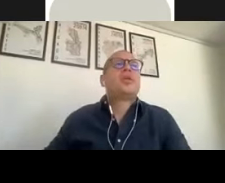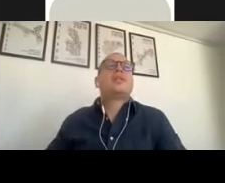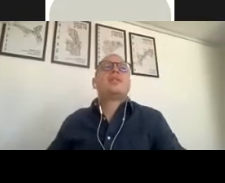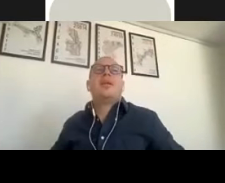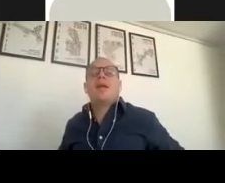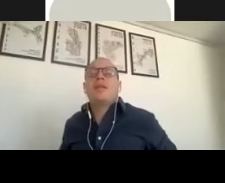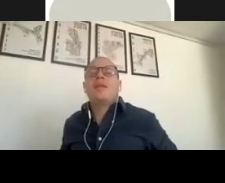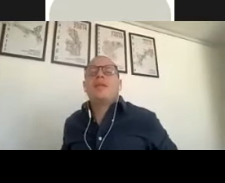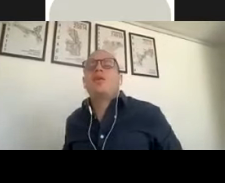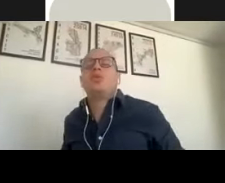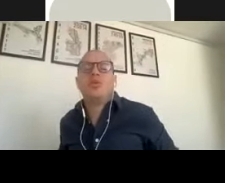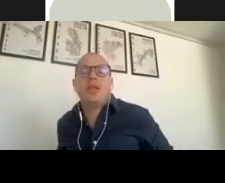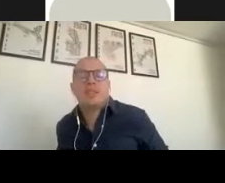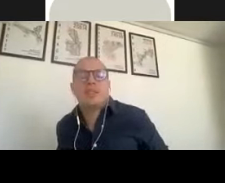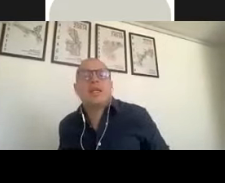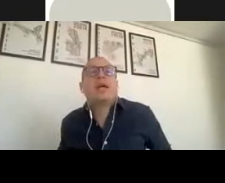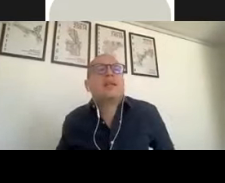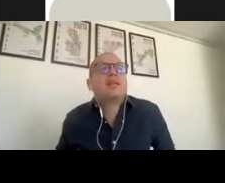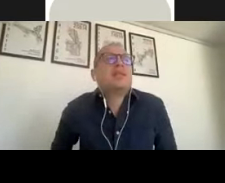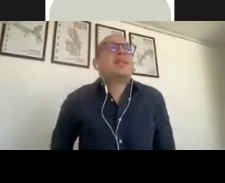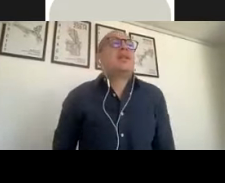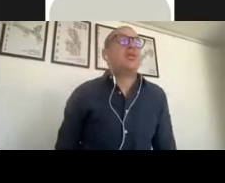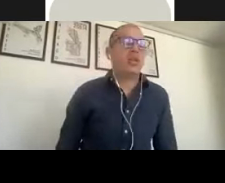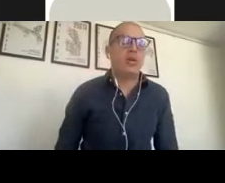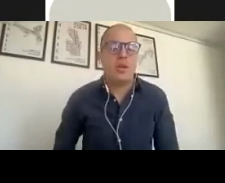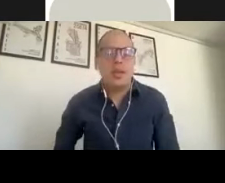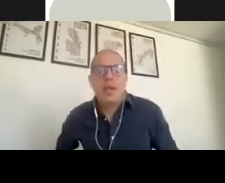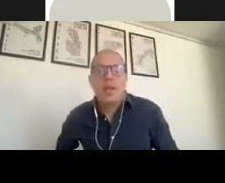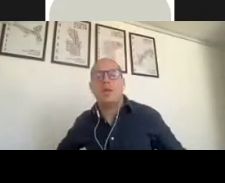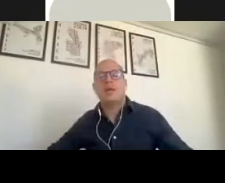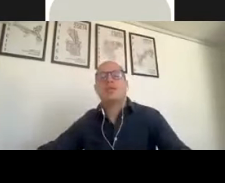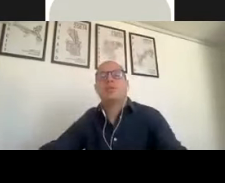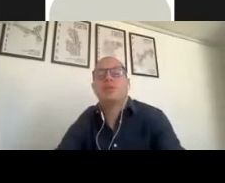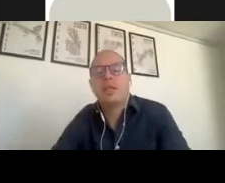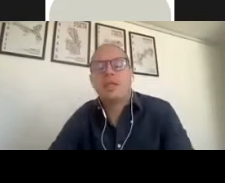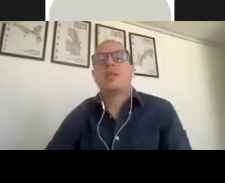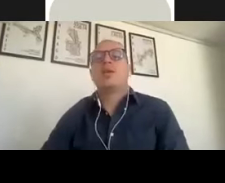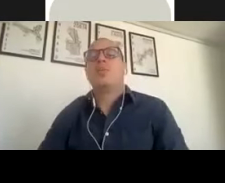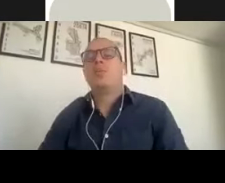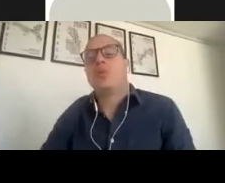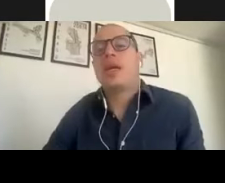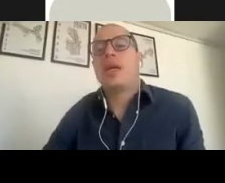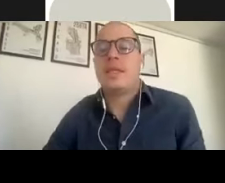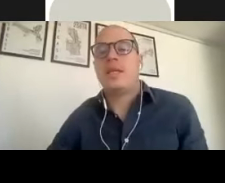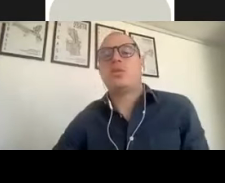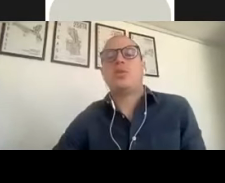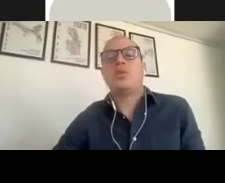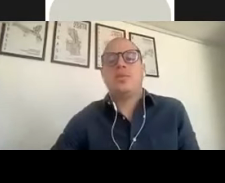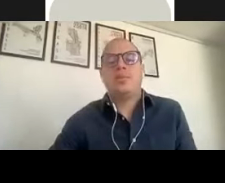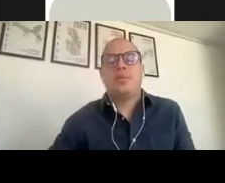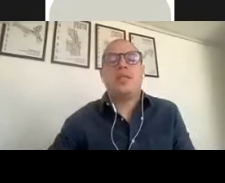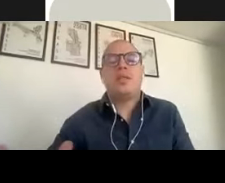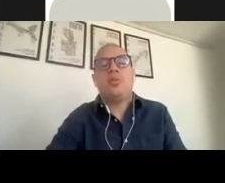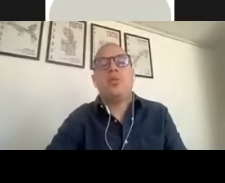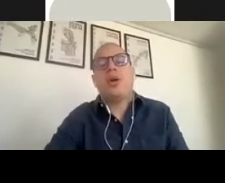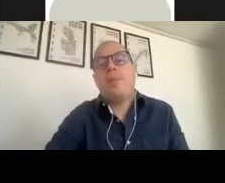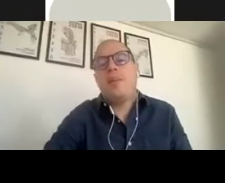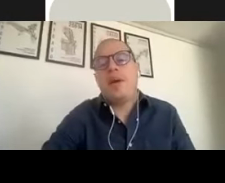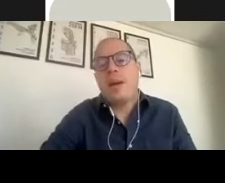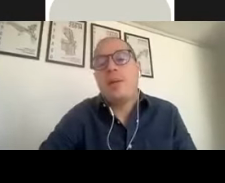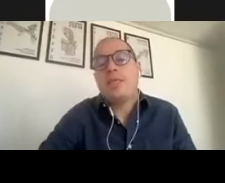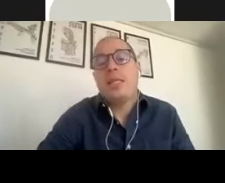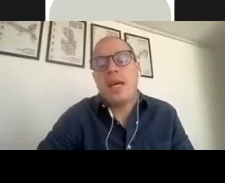pues, accesibilidad, inclusión financiera, de inclusión, y lo que hacemos es pues, fortalecer esto. Hicimos un